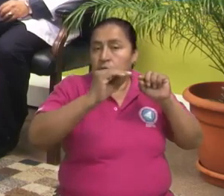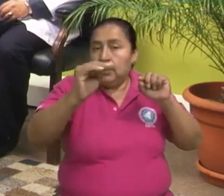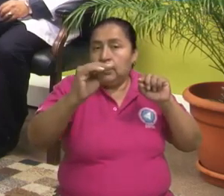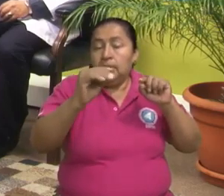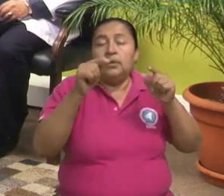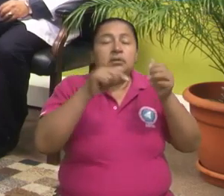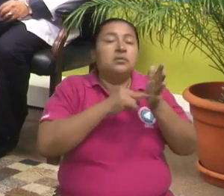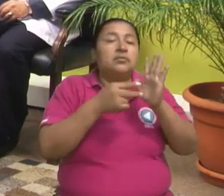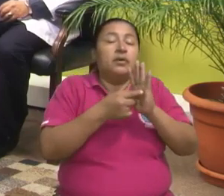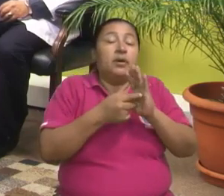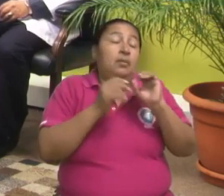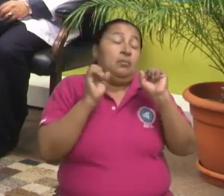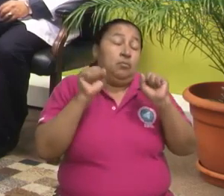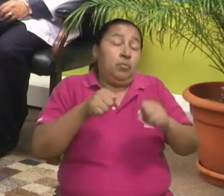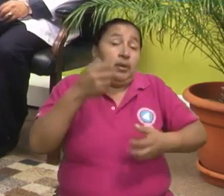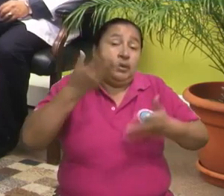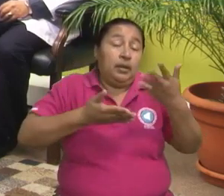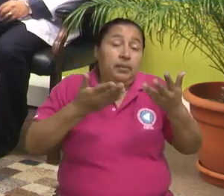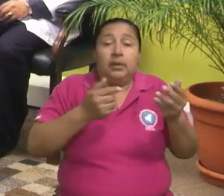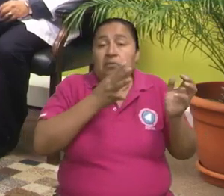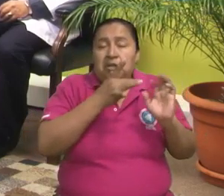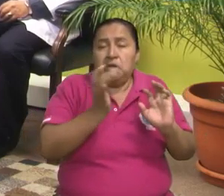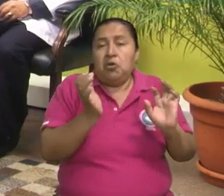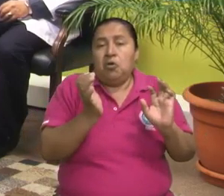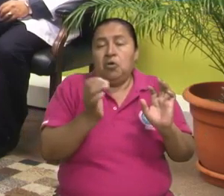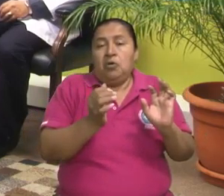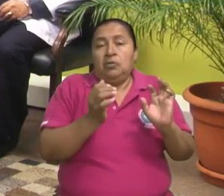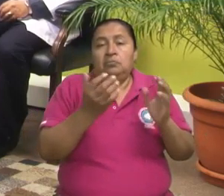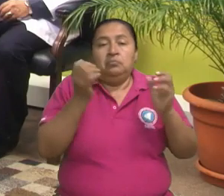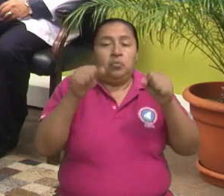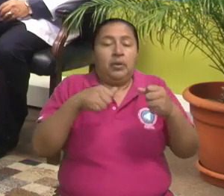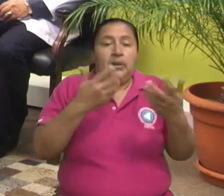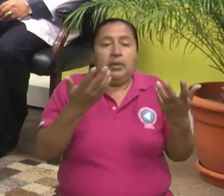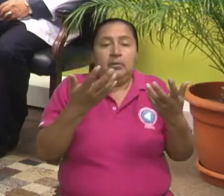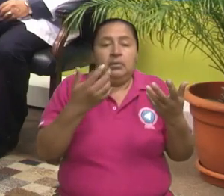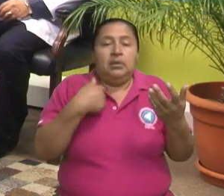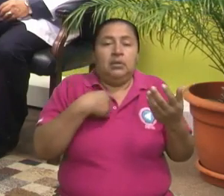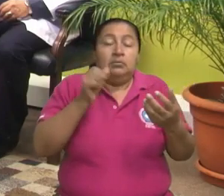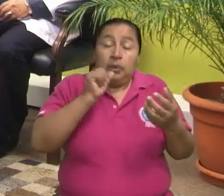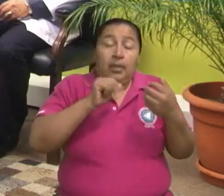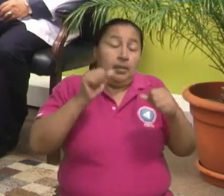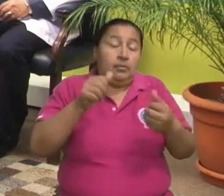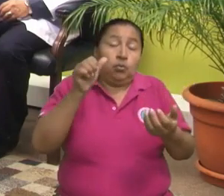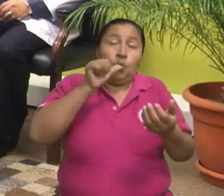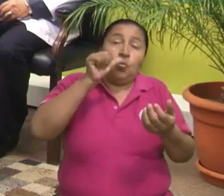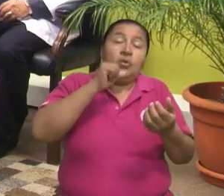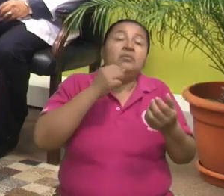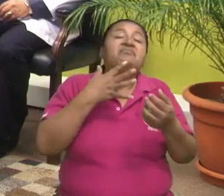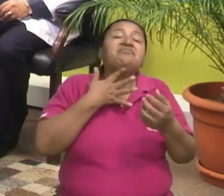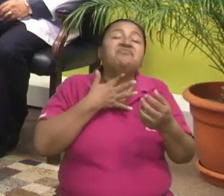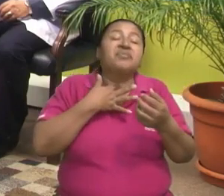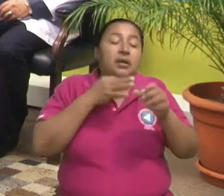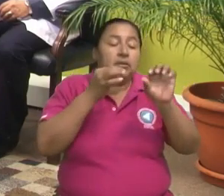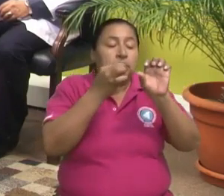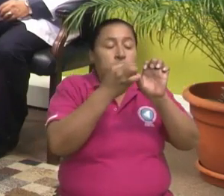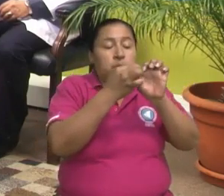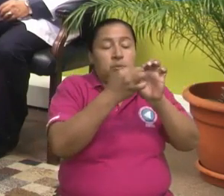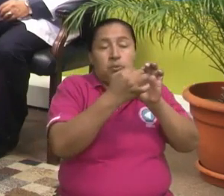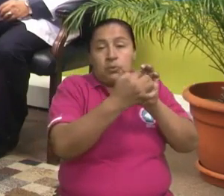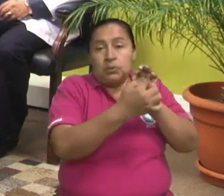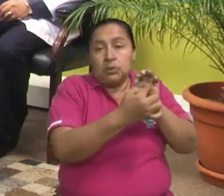de que puede haber una este irse leche o líquido al comienzo a